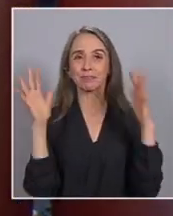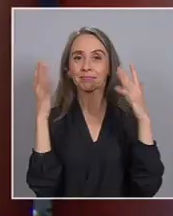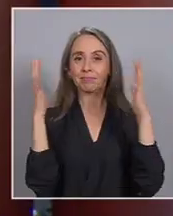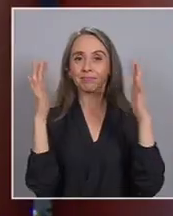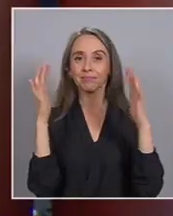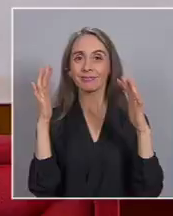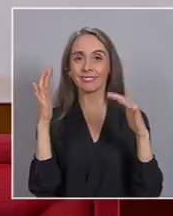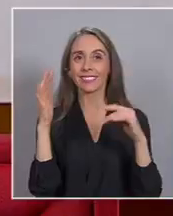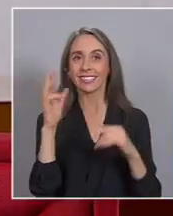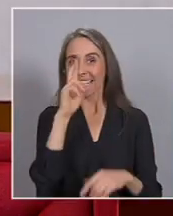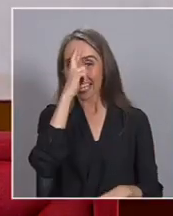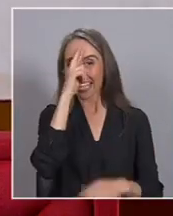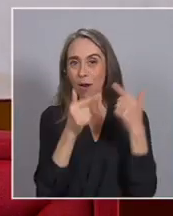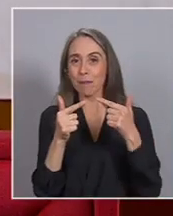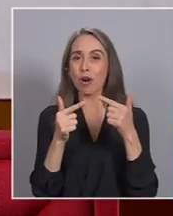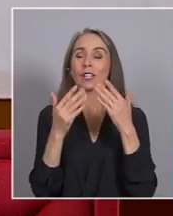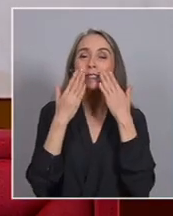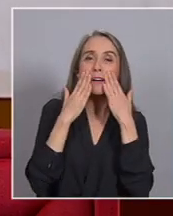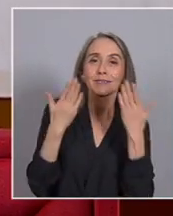tan extraño en la política.